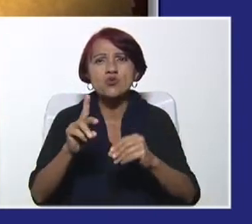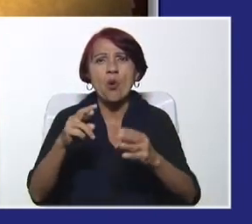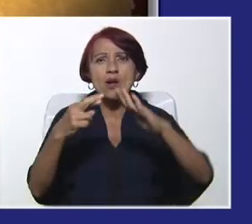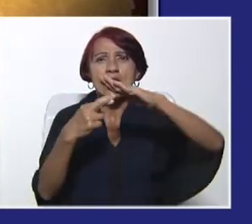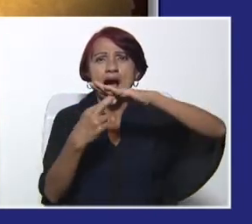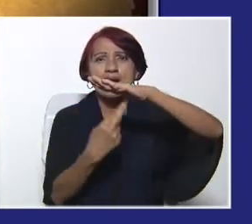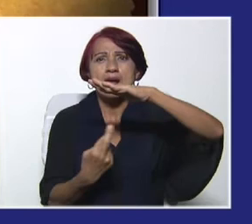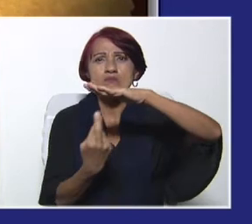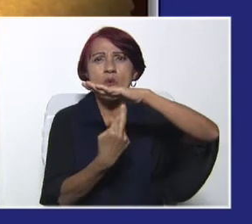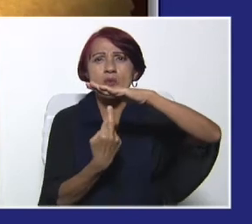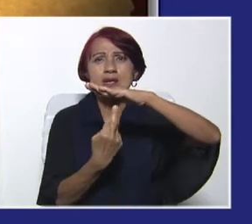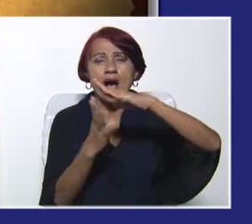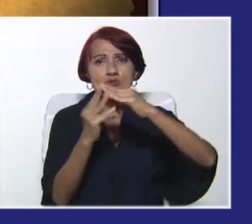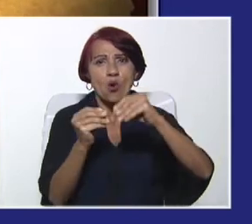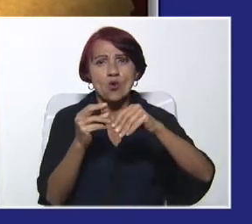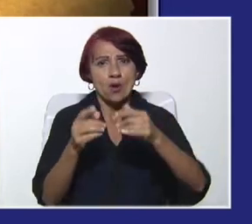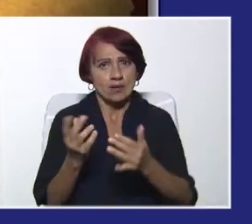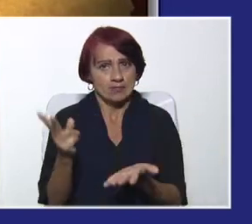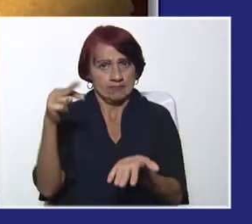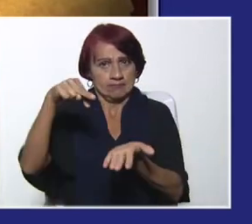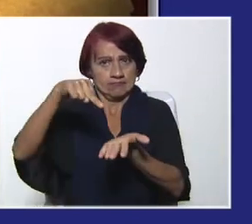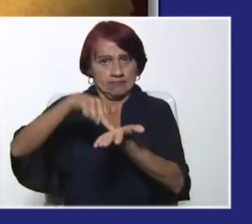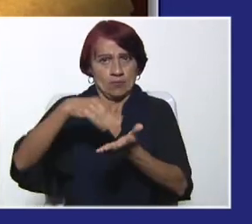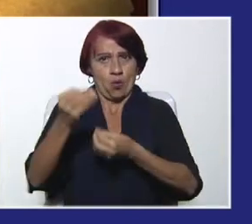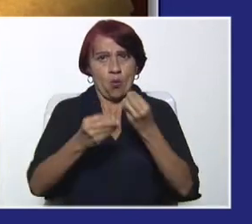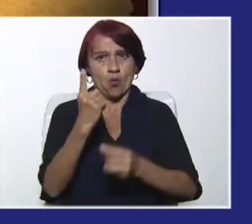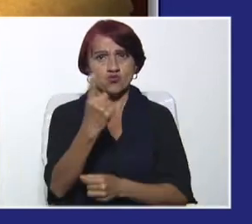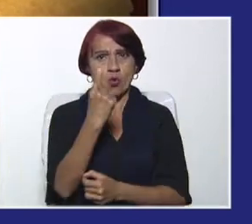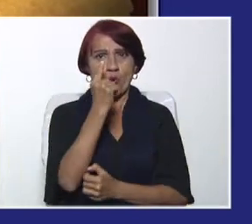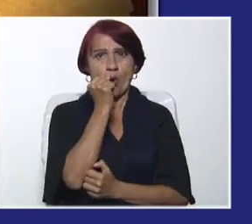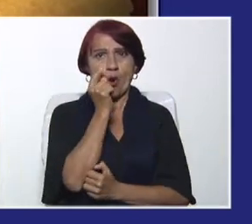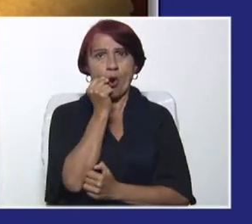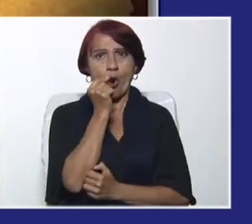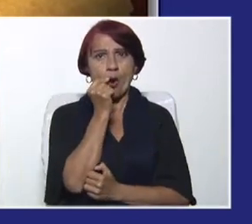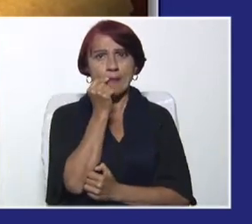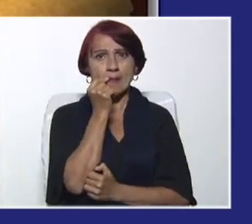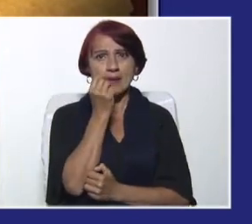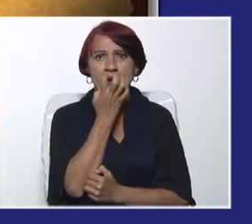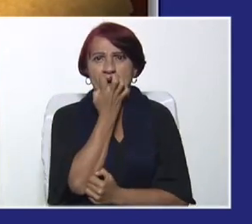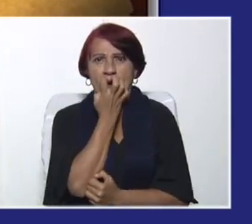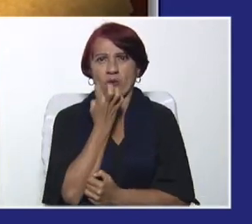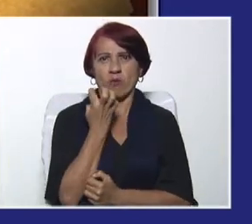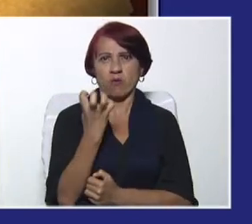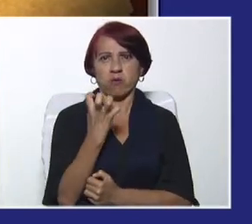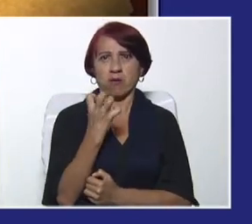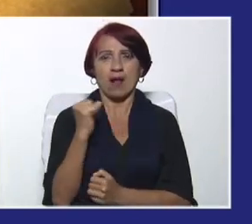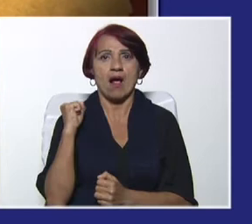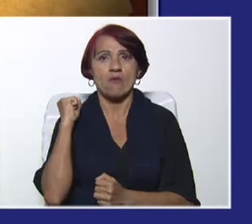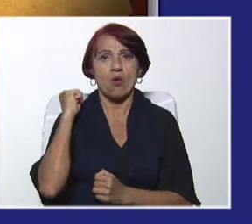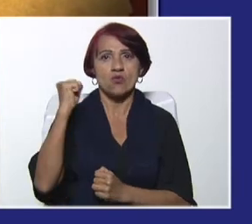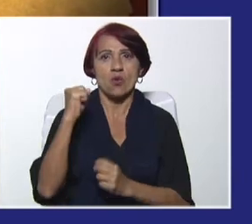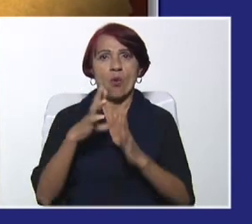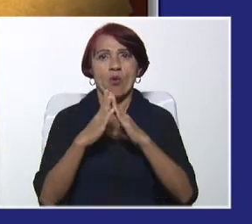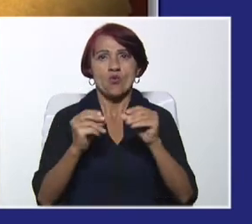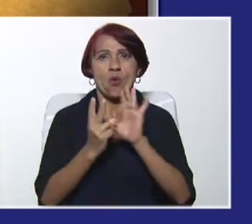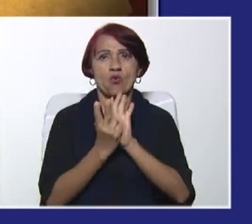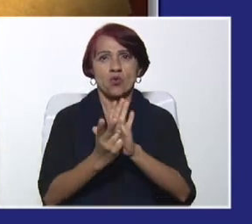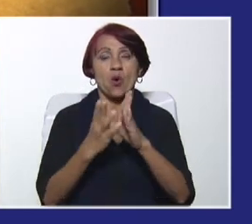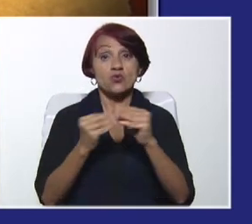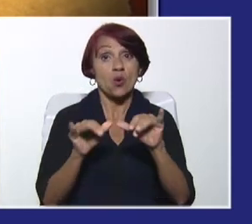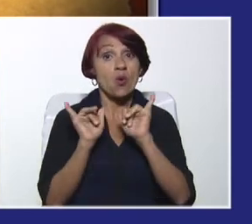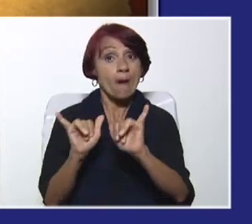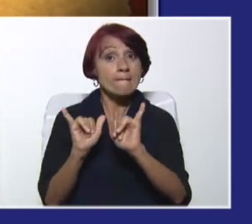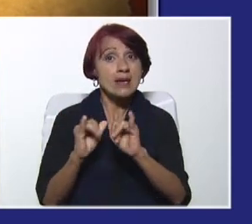República. Levántese ella como un solo hombre. Lance el grito de la voluntad y sus mismos